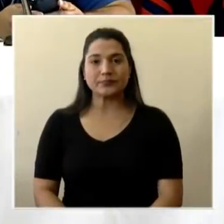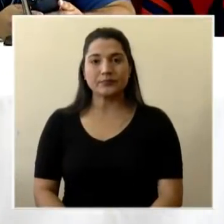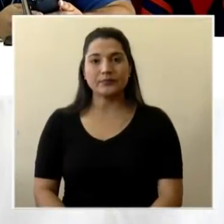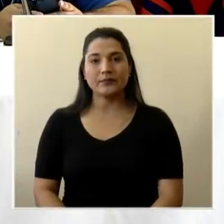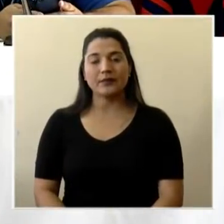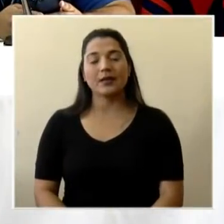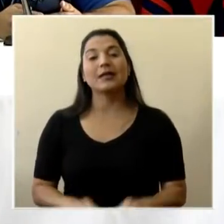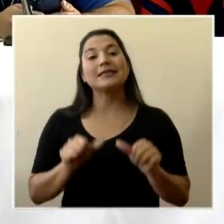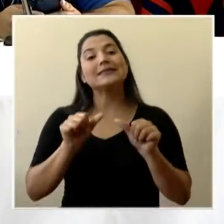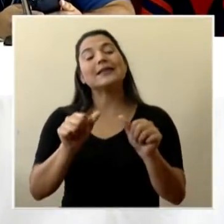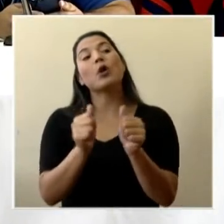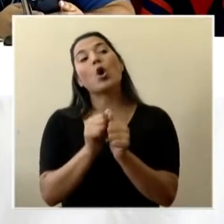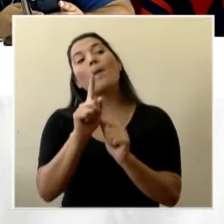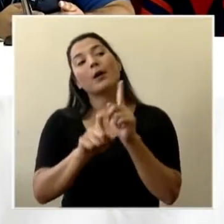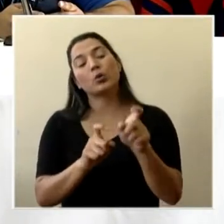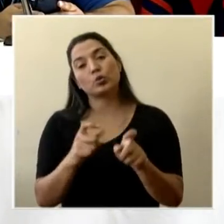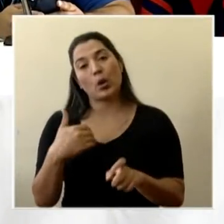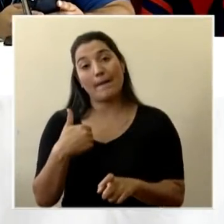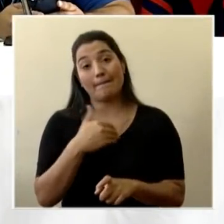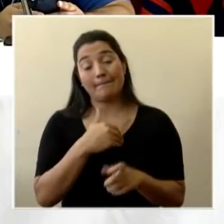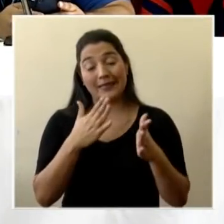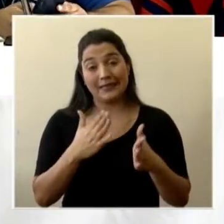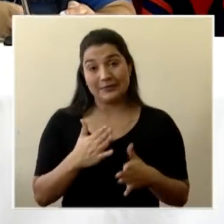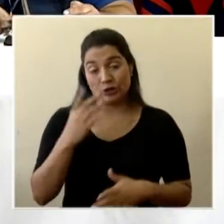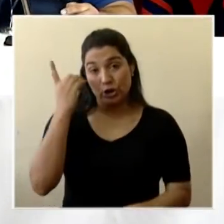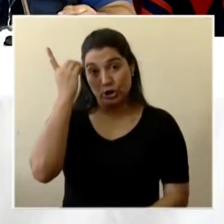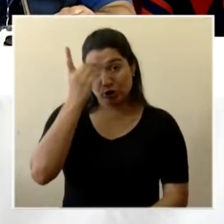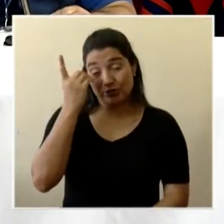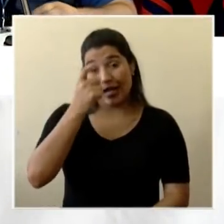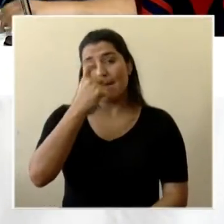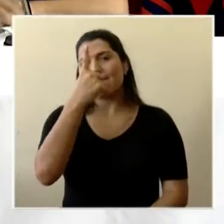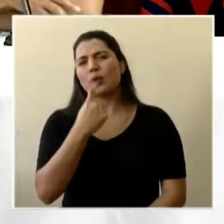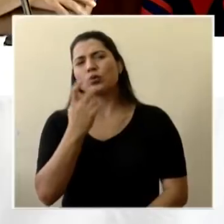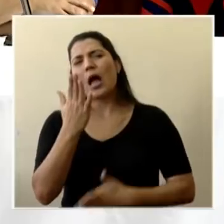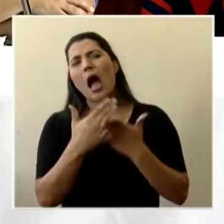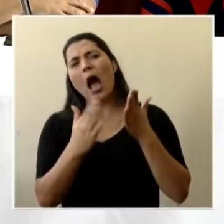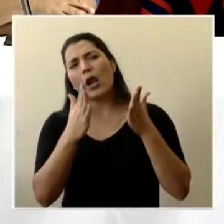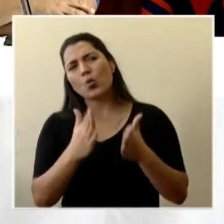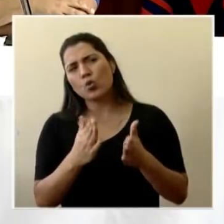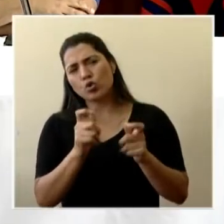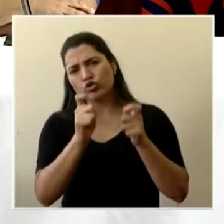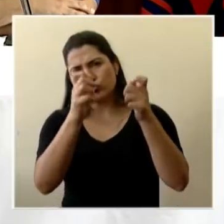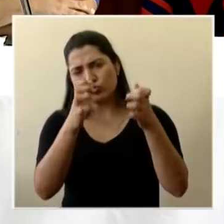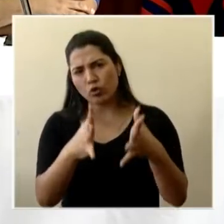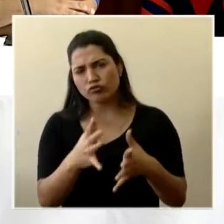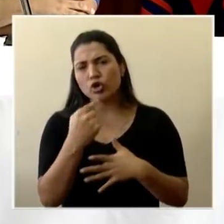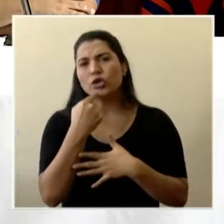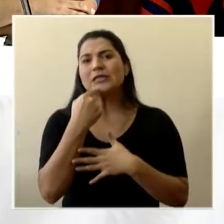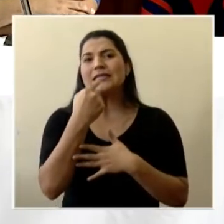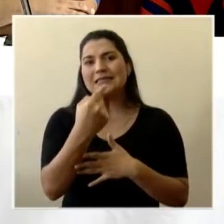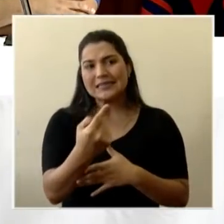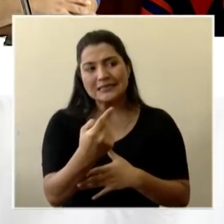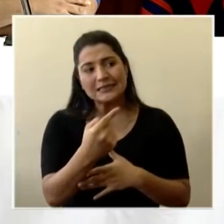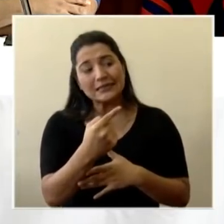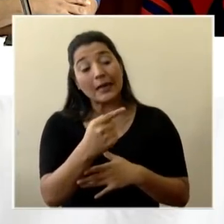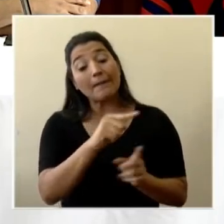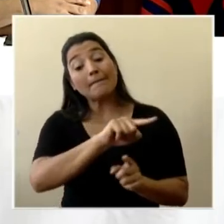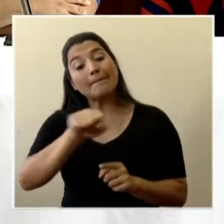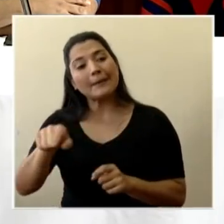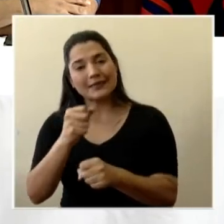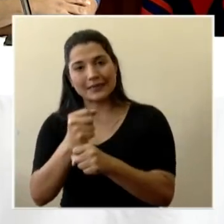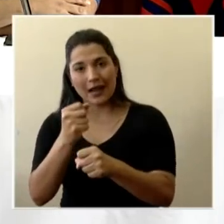Continuamos con las consultas, ministro Salas. Nos preguntan, algunos profesores indican que se les ha convocado a presentarse a partir del lunes a